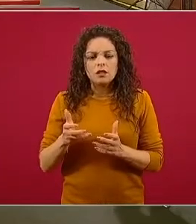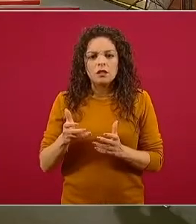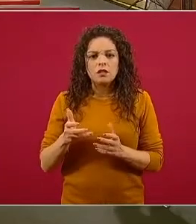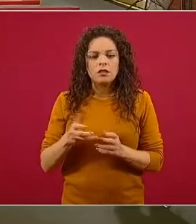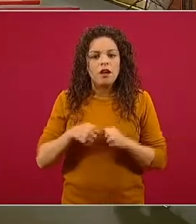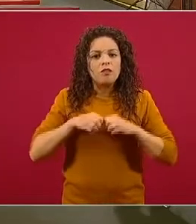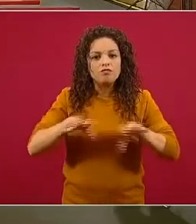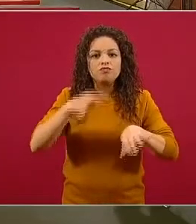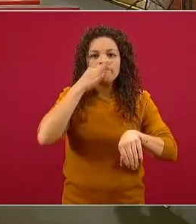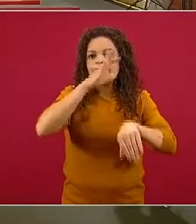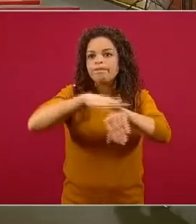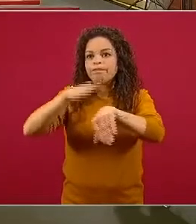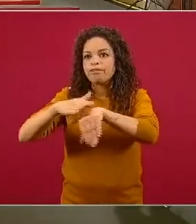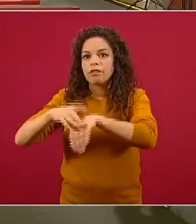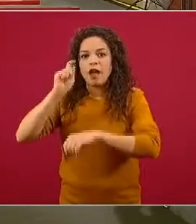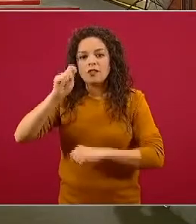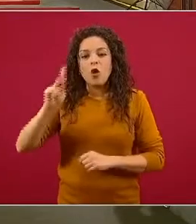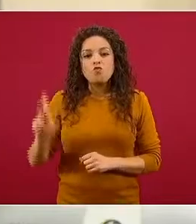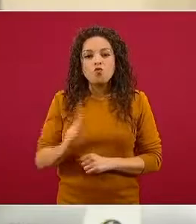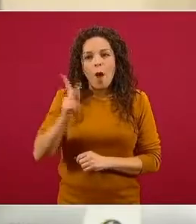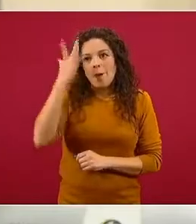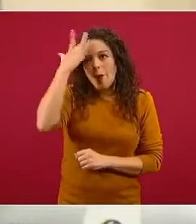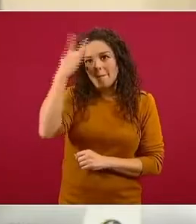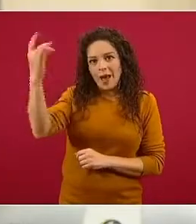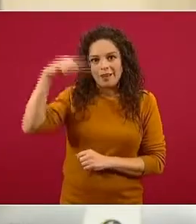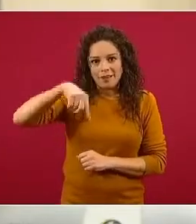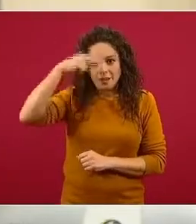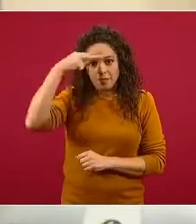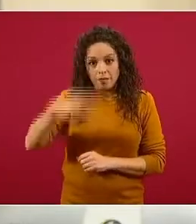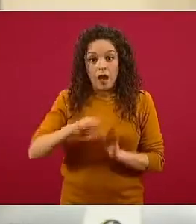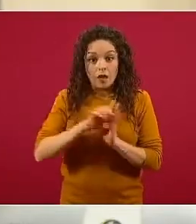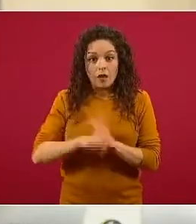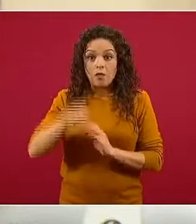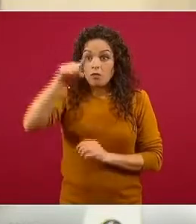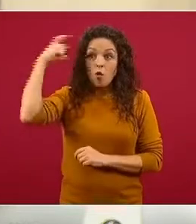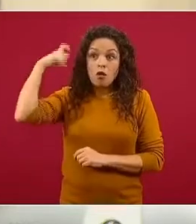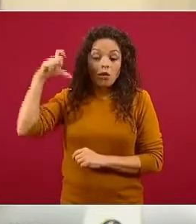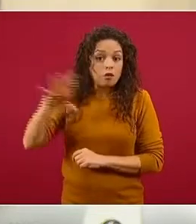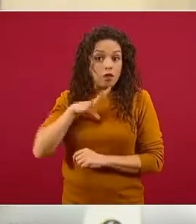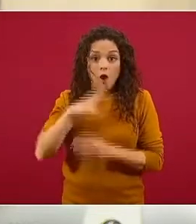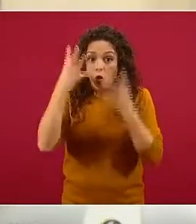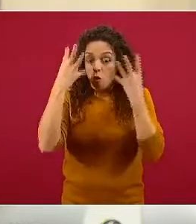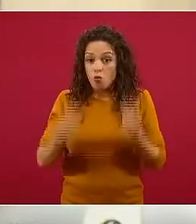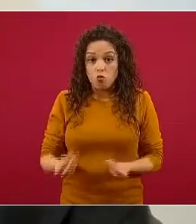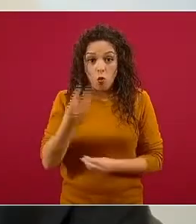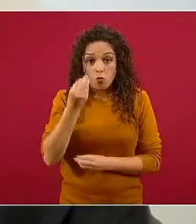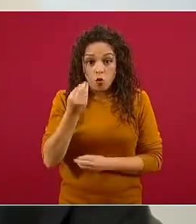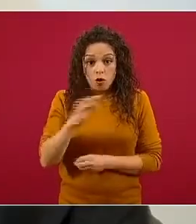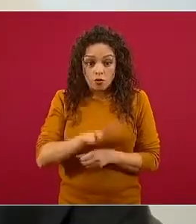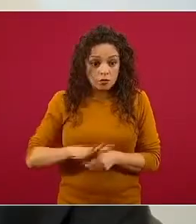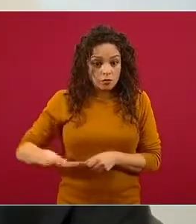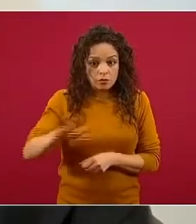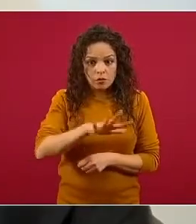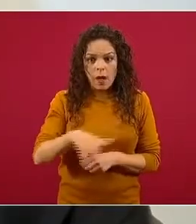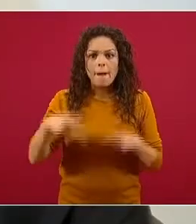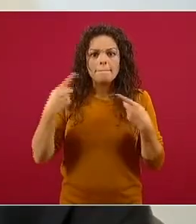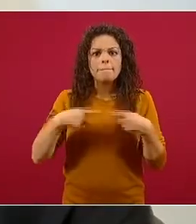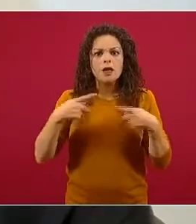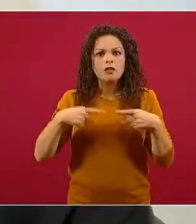mágicos. Quedaría una edición para Querétaro, también tiene pueblos mágicos. Hay mucha gente que está